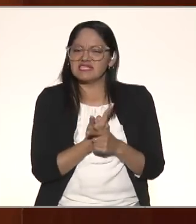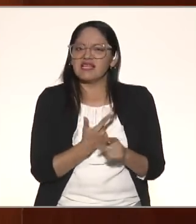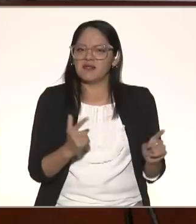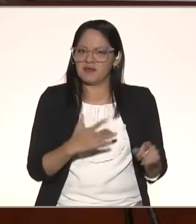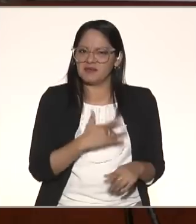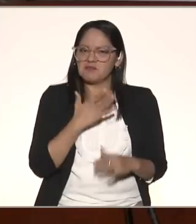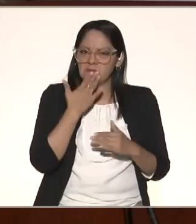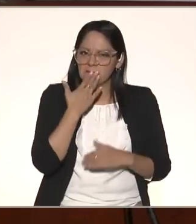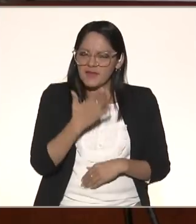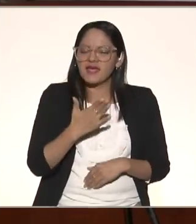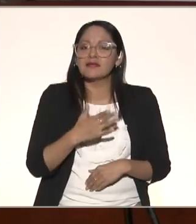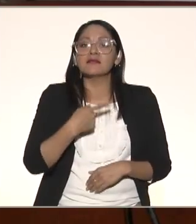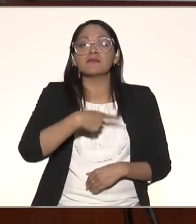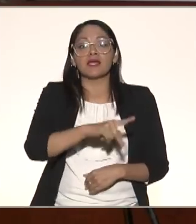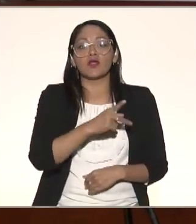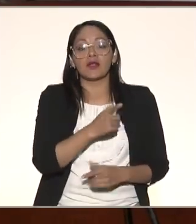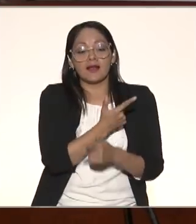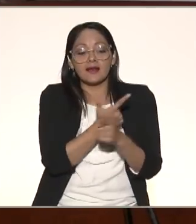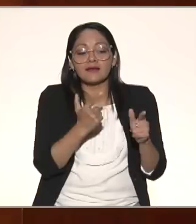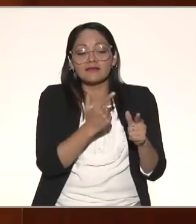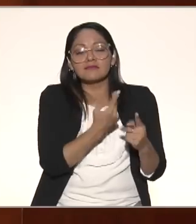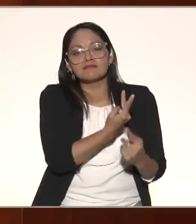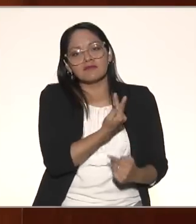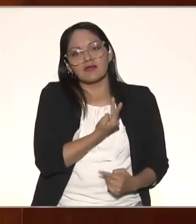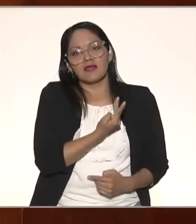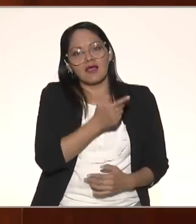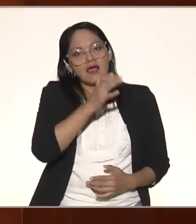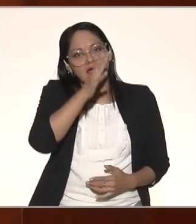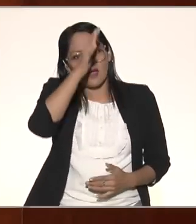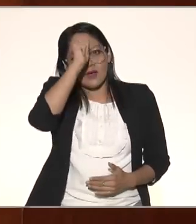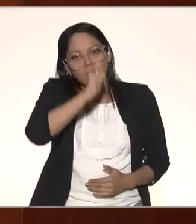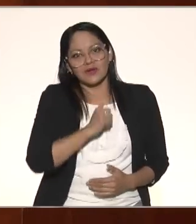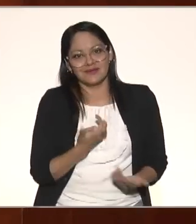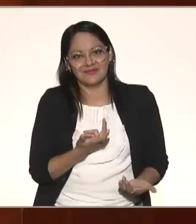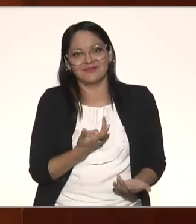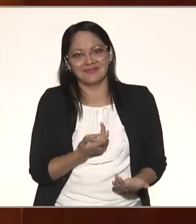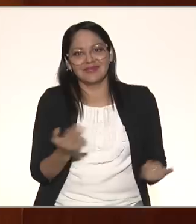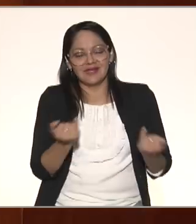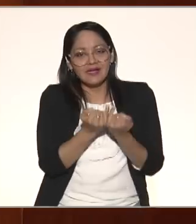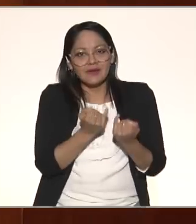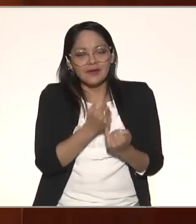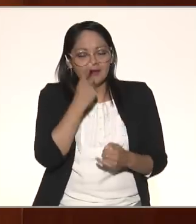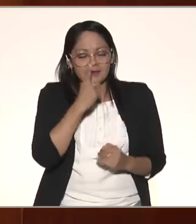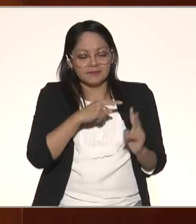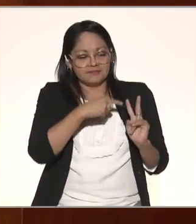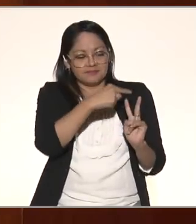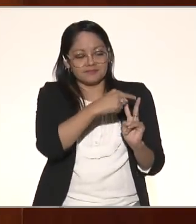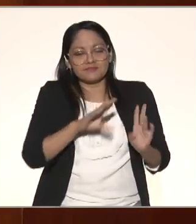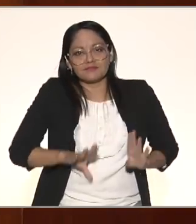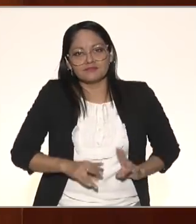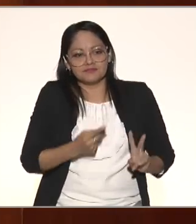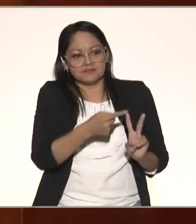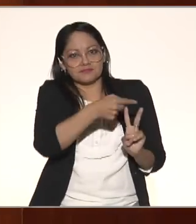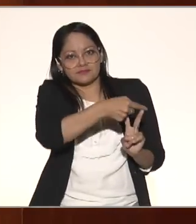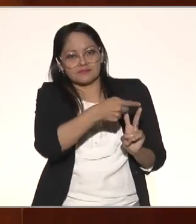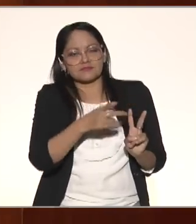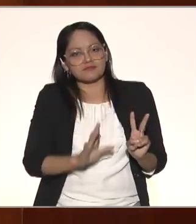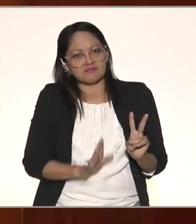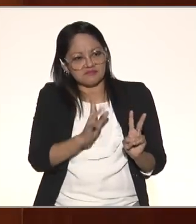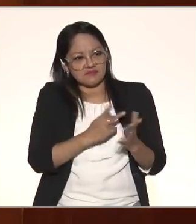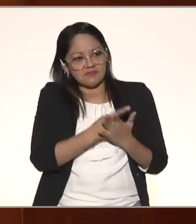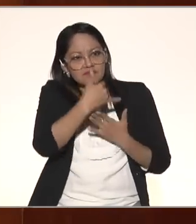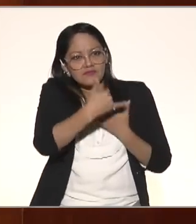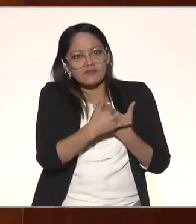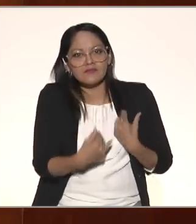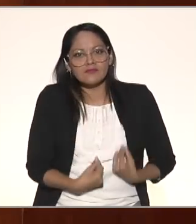esa libertad tiene que estar acordada. A final de cuentas, el vínculo de pareja es una serie de acuerdos en donde se construye un proyecto de vida en común.